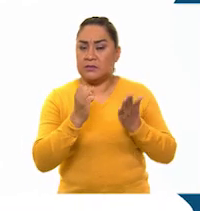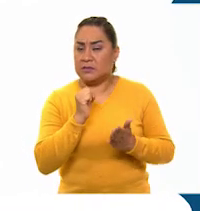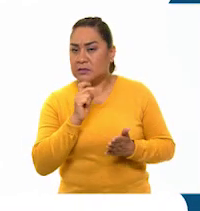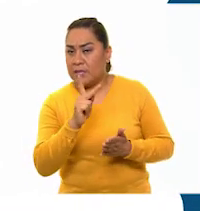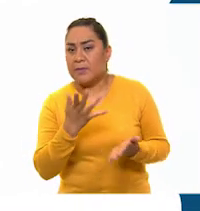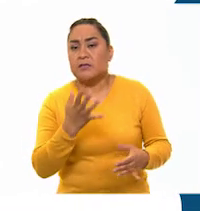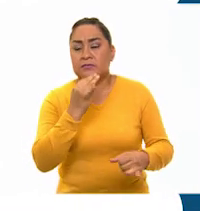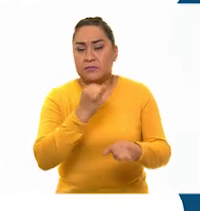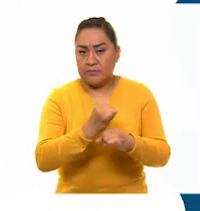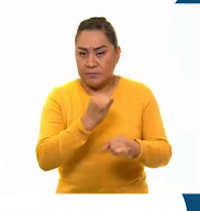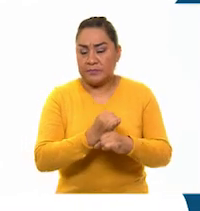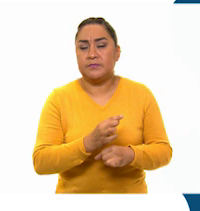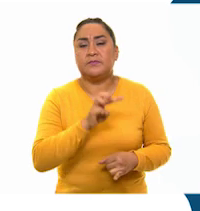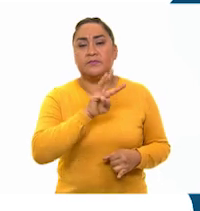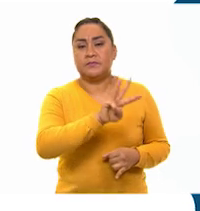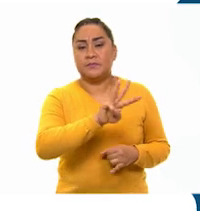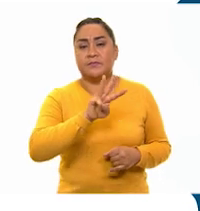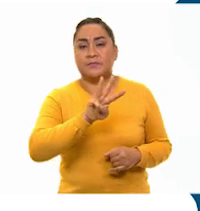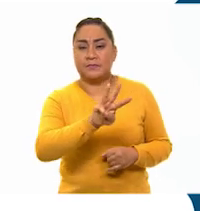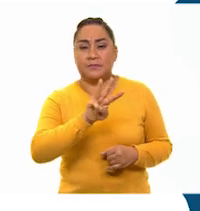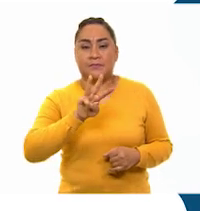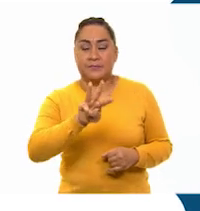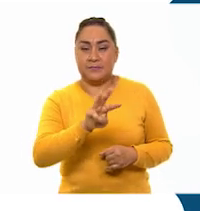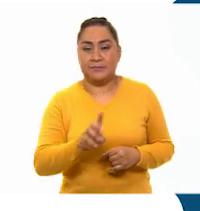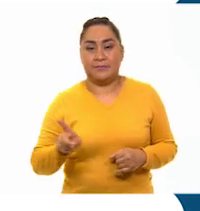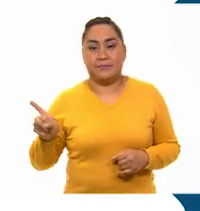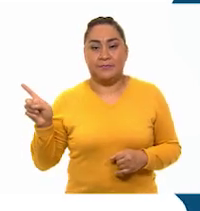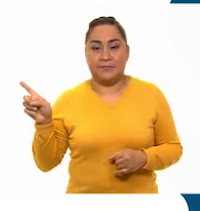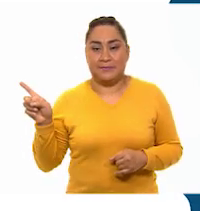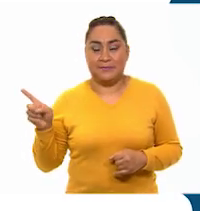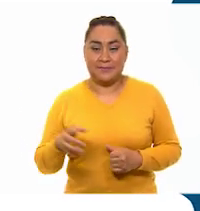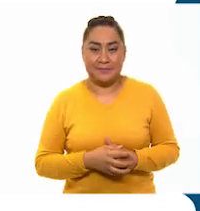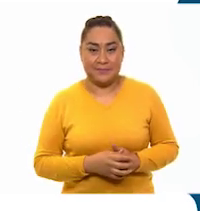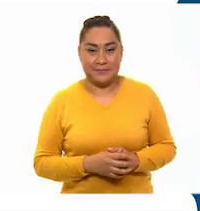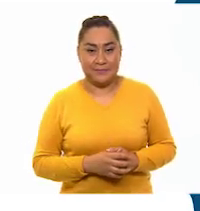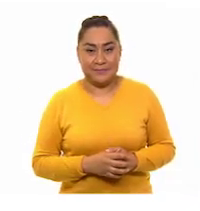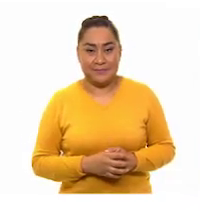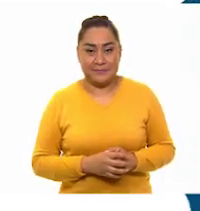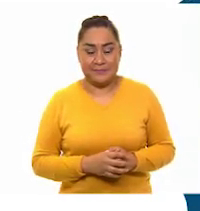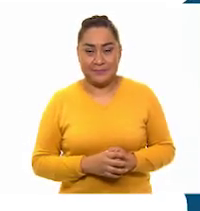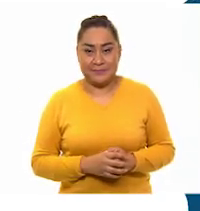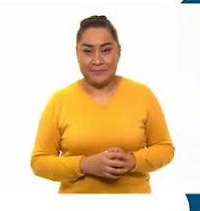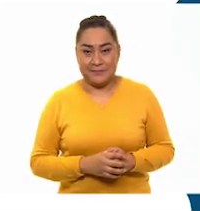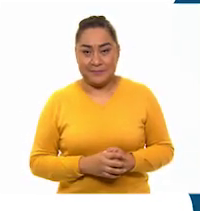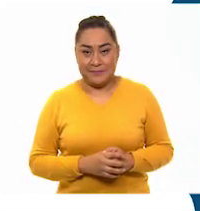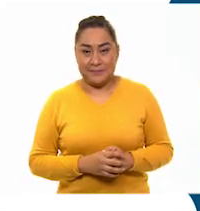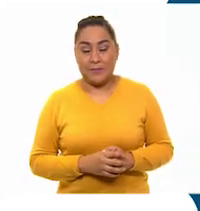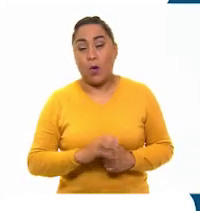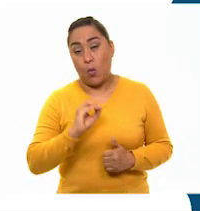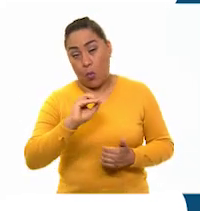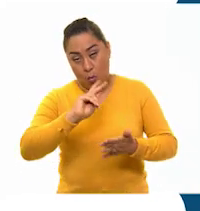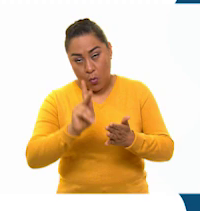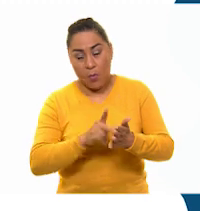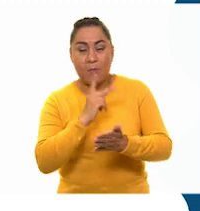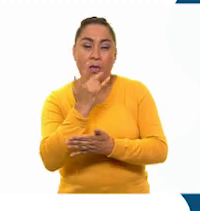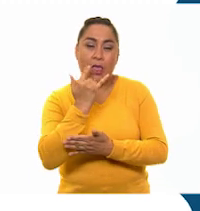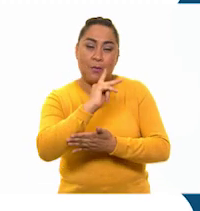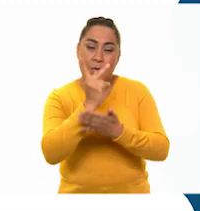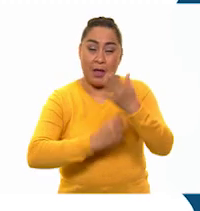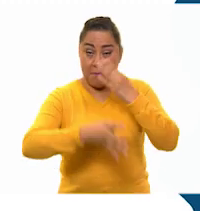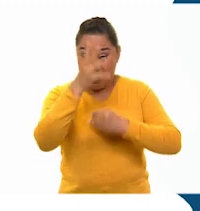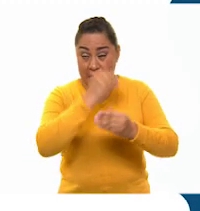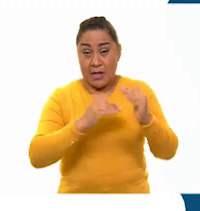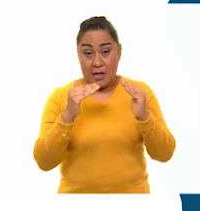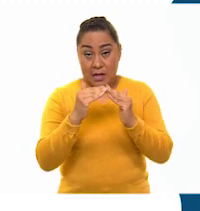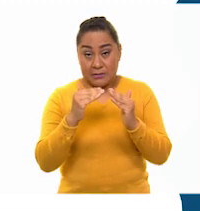texto en la página con alitec.cep.gov.mx Si quieres volver a ver los programas de